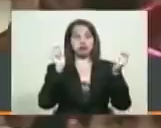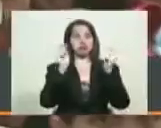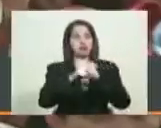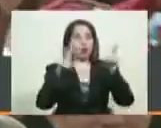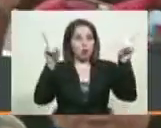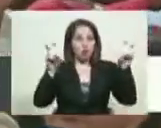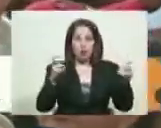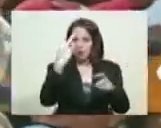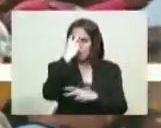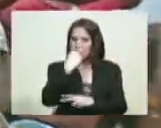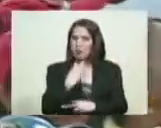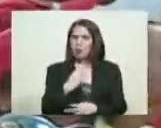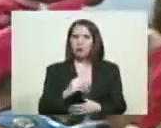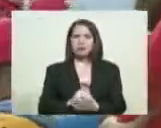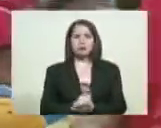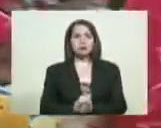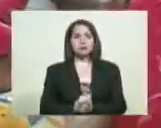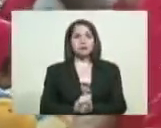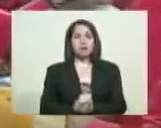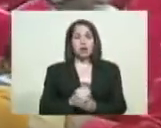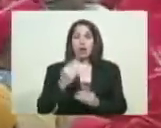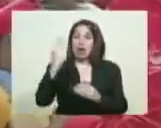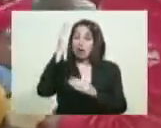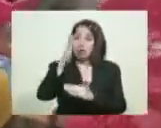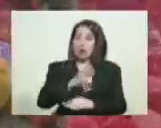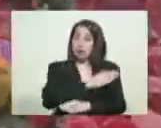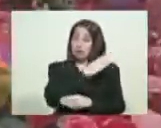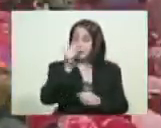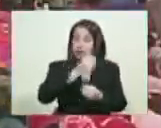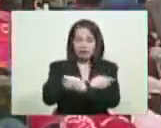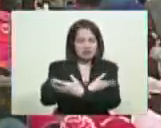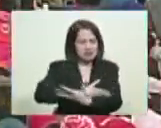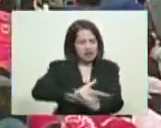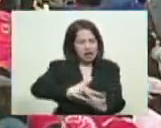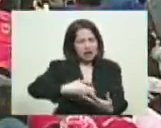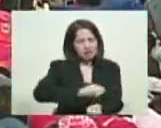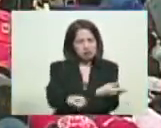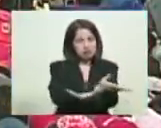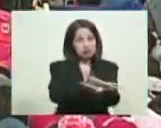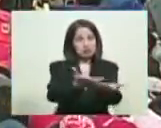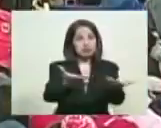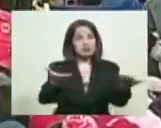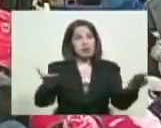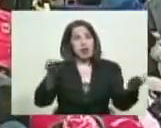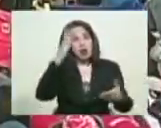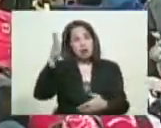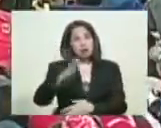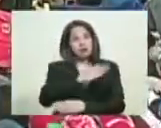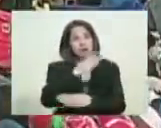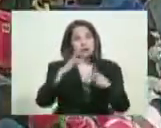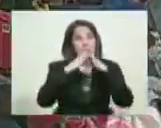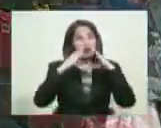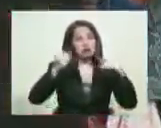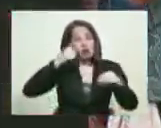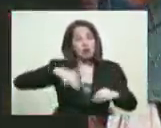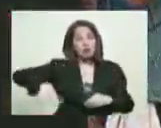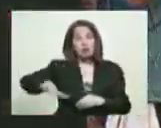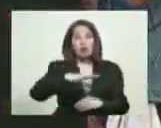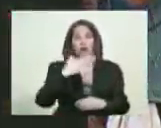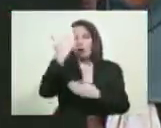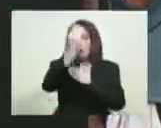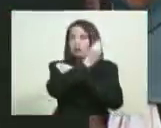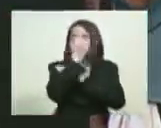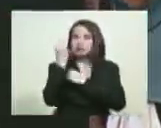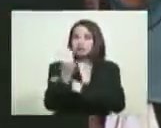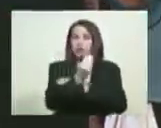los pobres, que bendiga con su sangre bendita a todo el pueblo de Venezuela y que me bendiga y me proteja